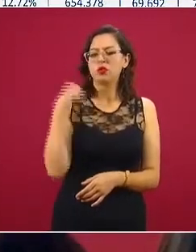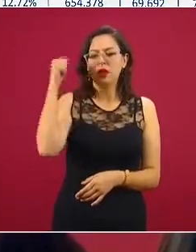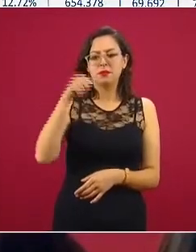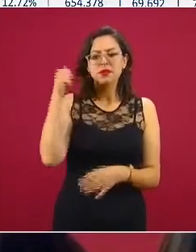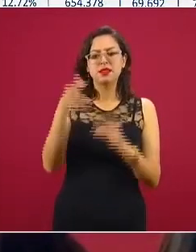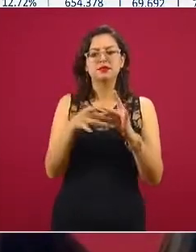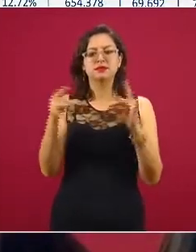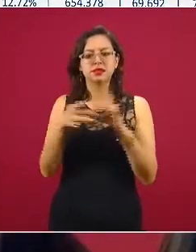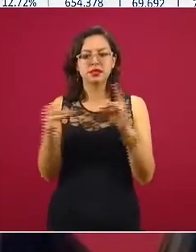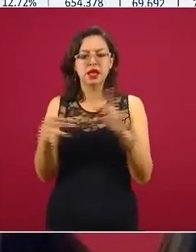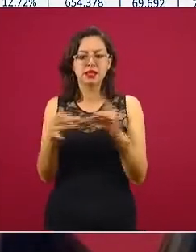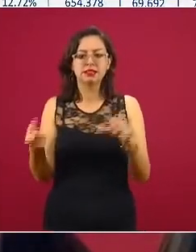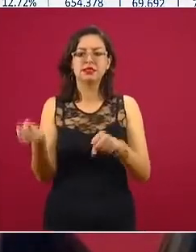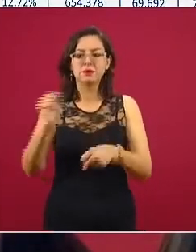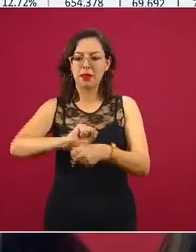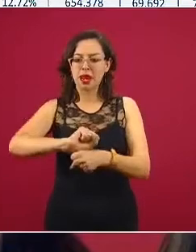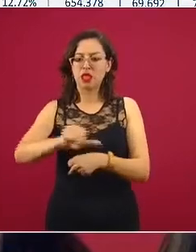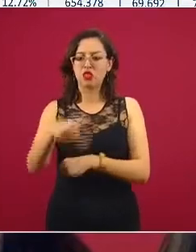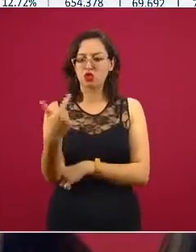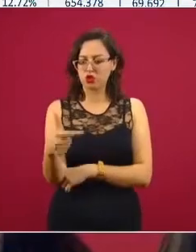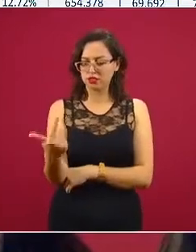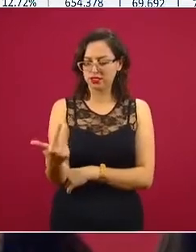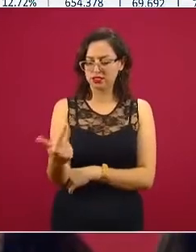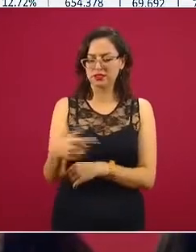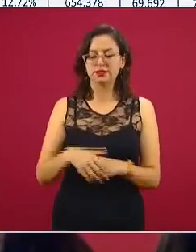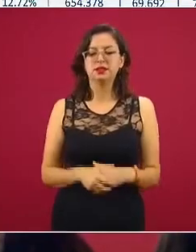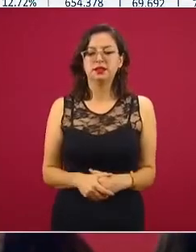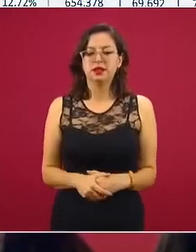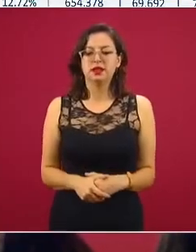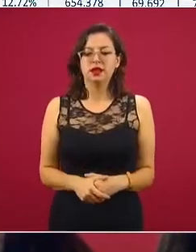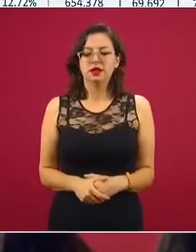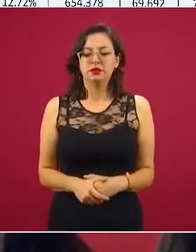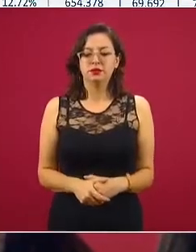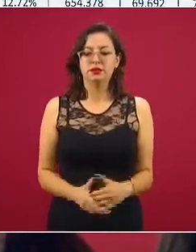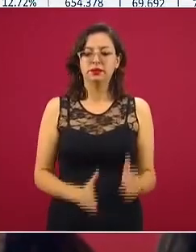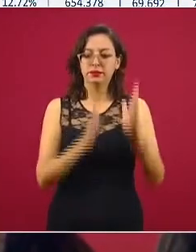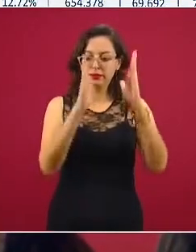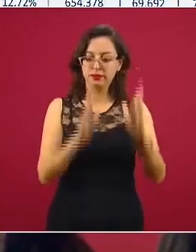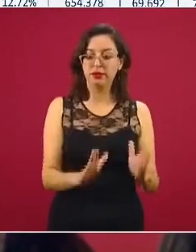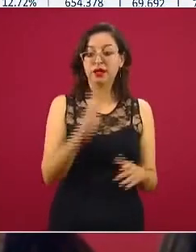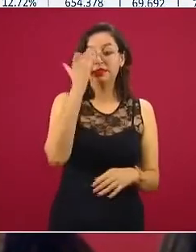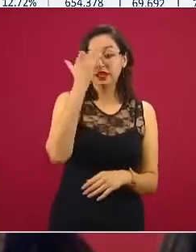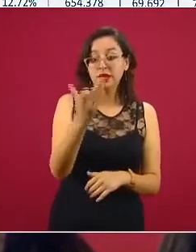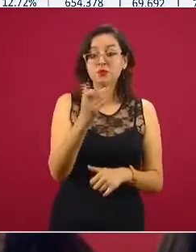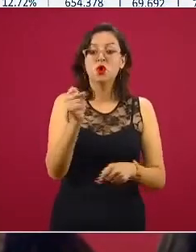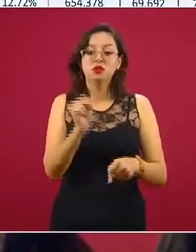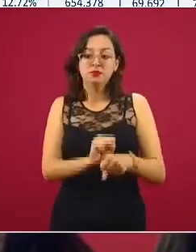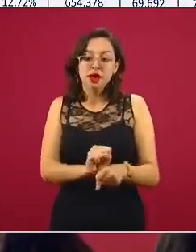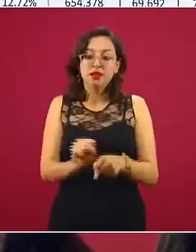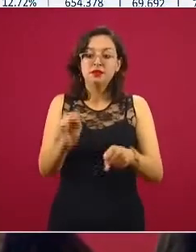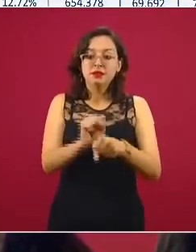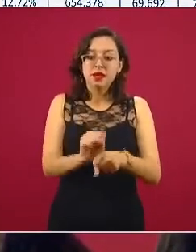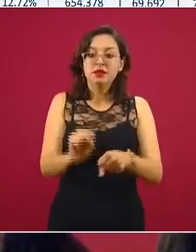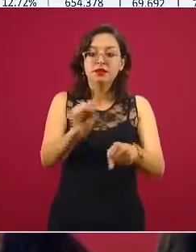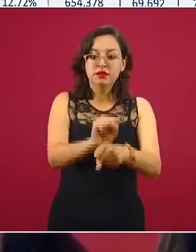abril. Fíjense ustedes, primera columna, el tiempo por semanas